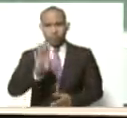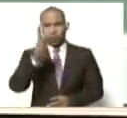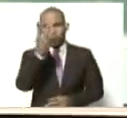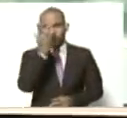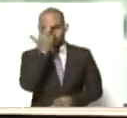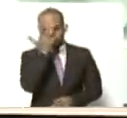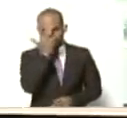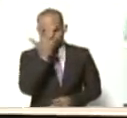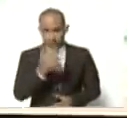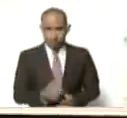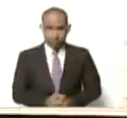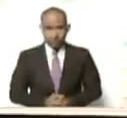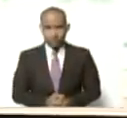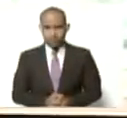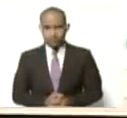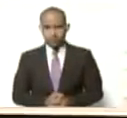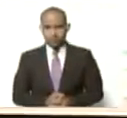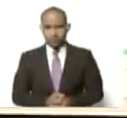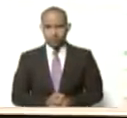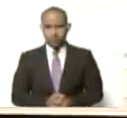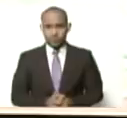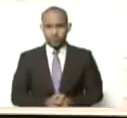febrero,